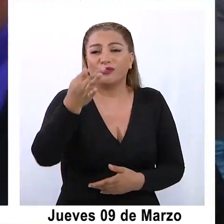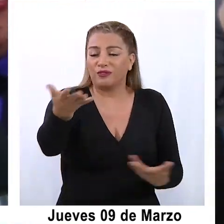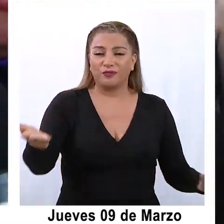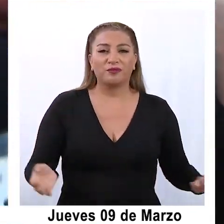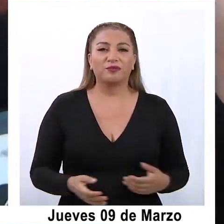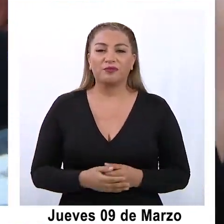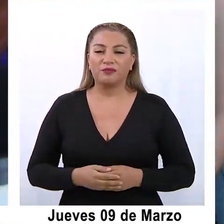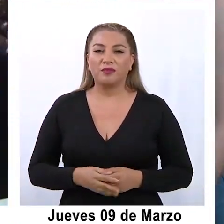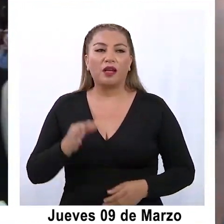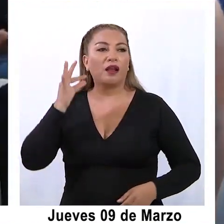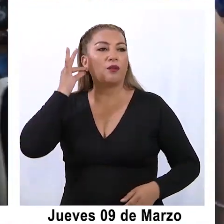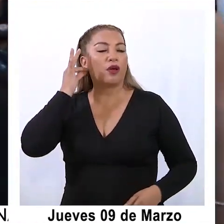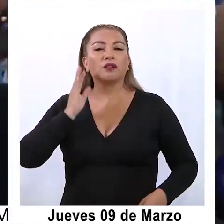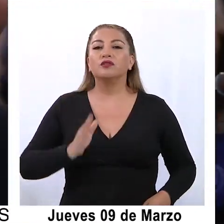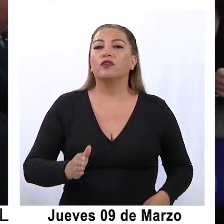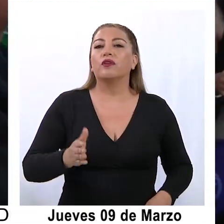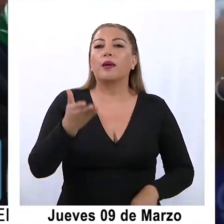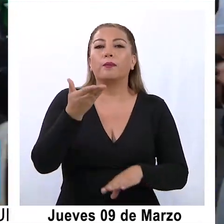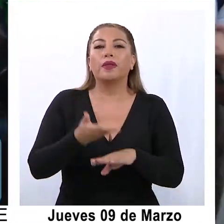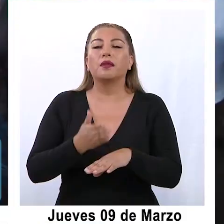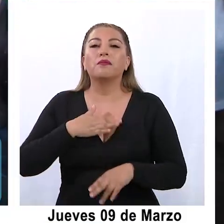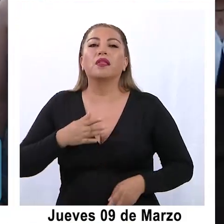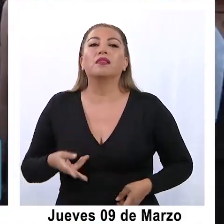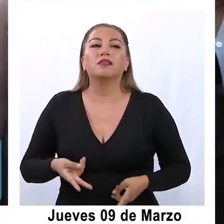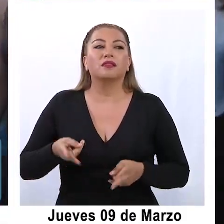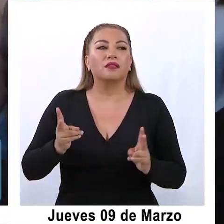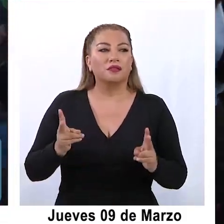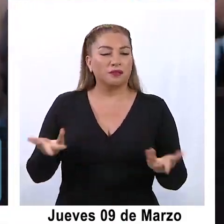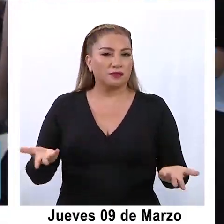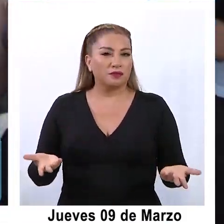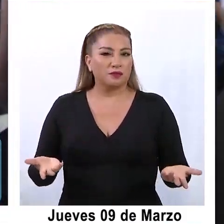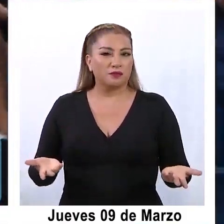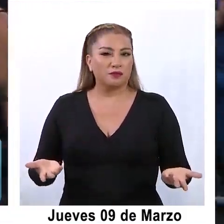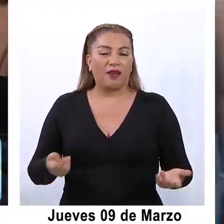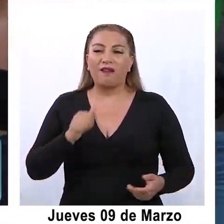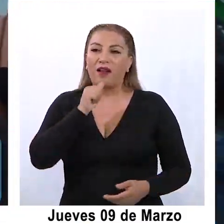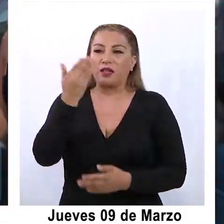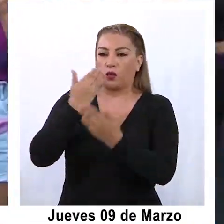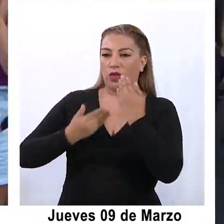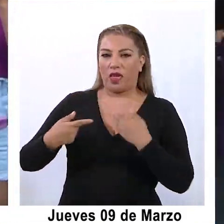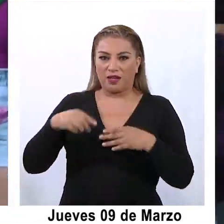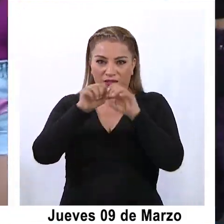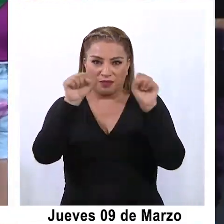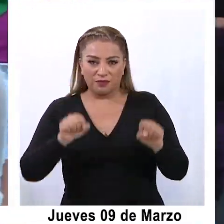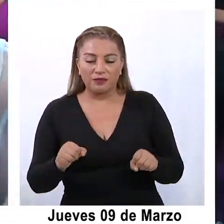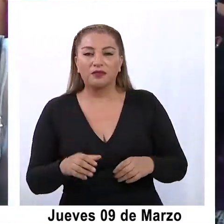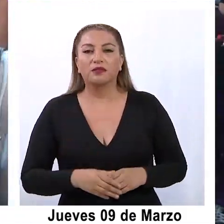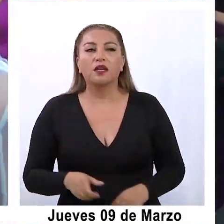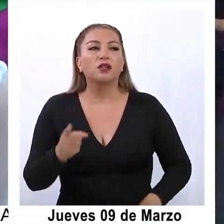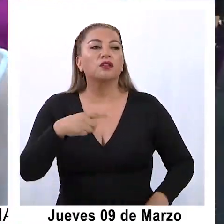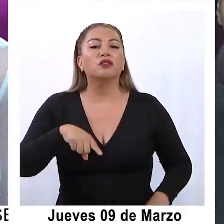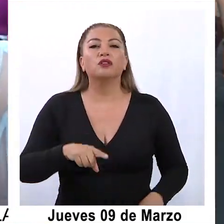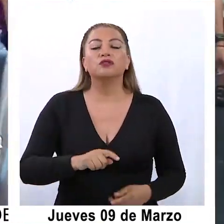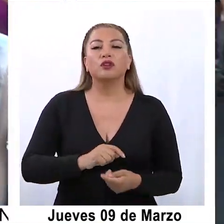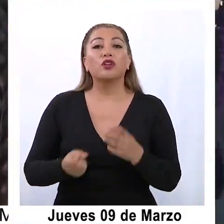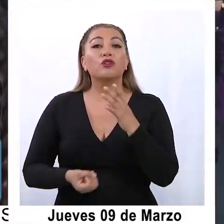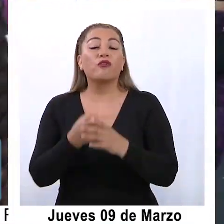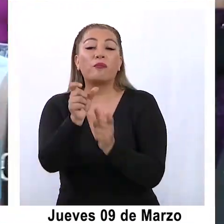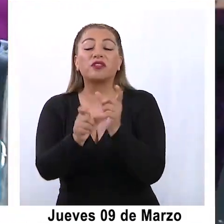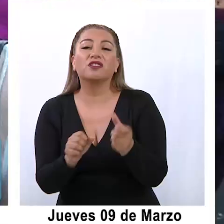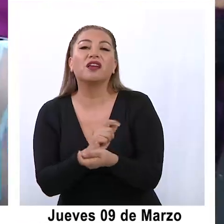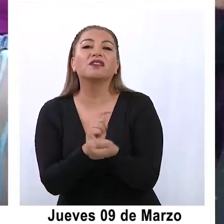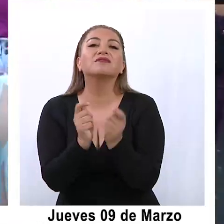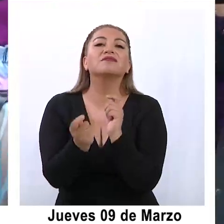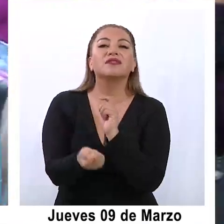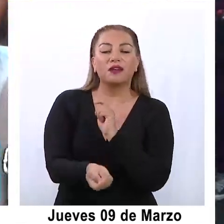futuras. Porque las mujeres todavía tenemos que exigir nuestros derechos y todavía estamos desprotegidas en este sistema. Nosotros depende de cambiar la nueva generación, de cómo